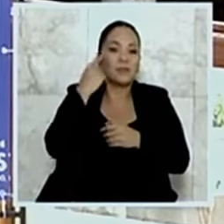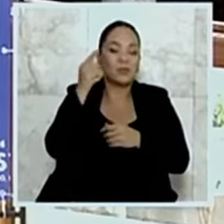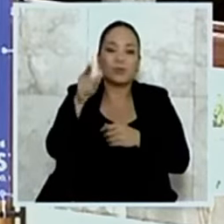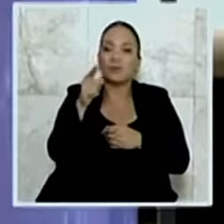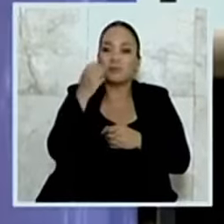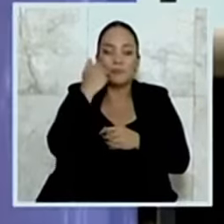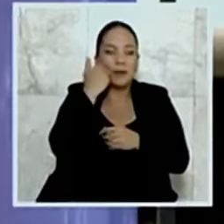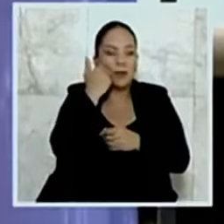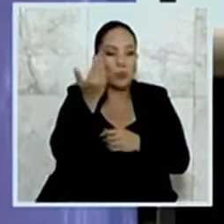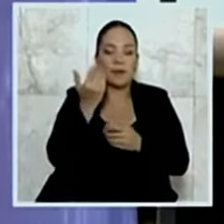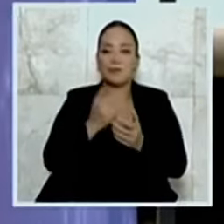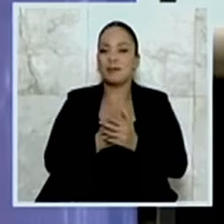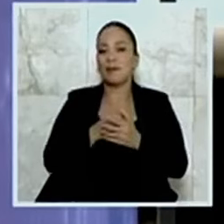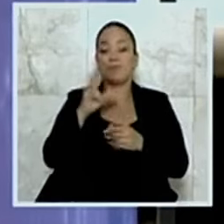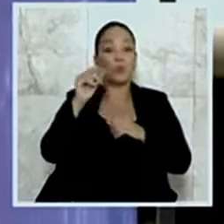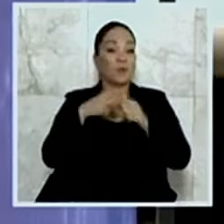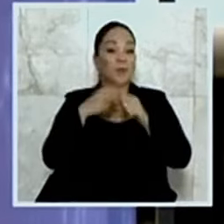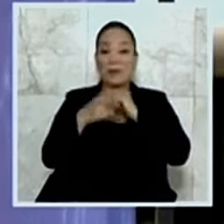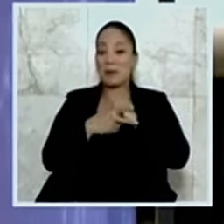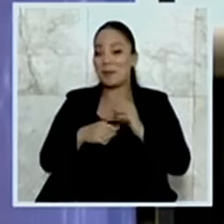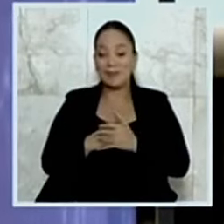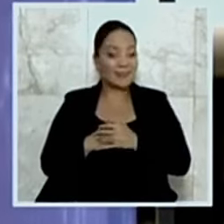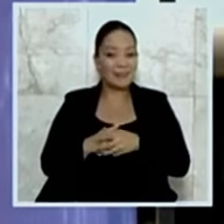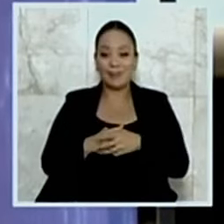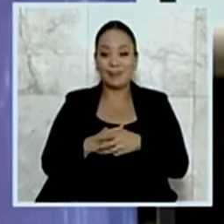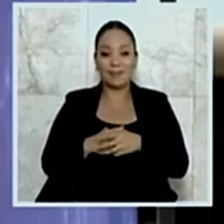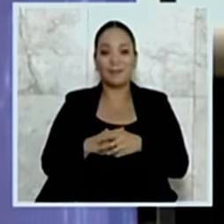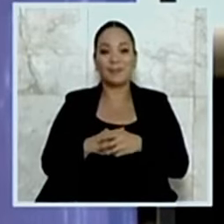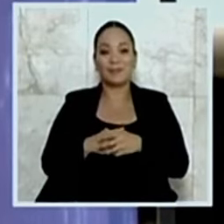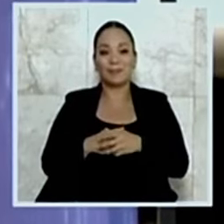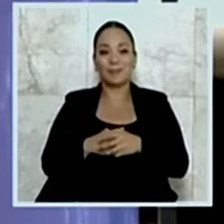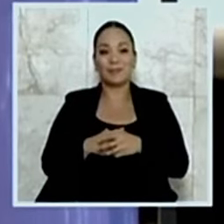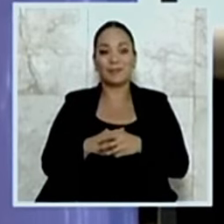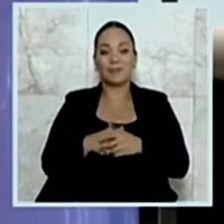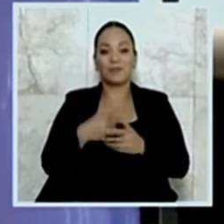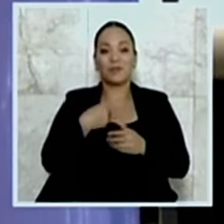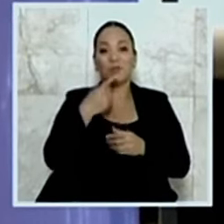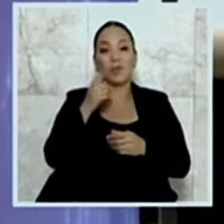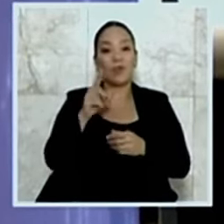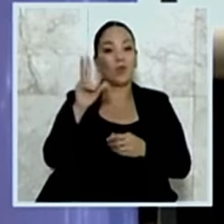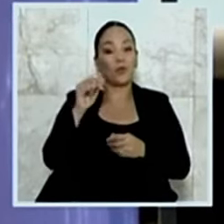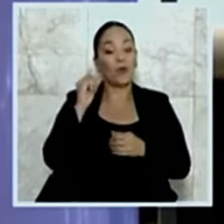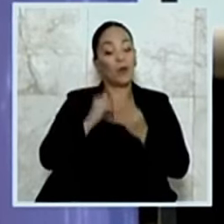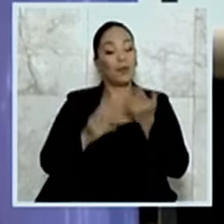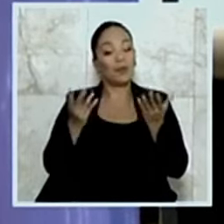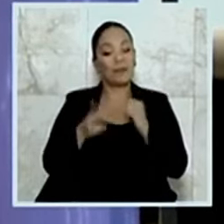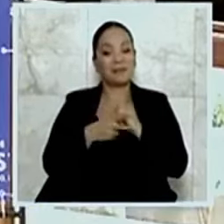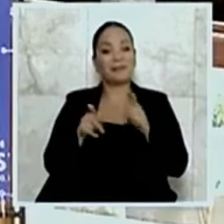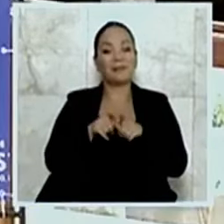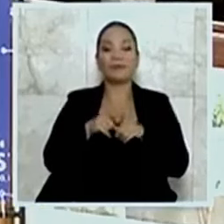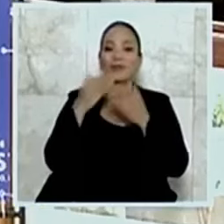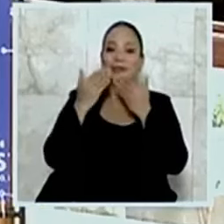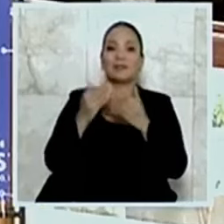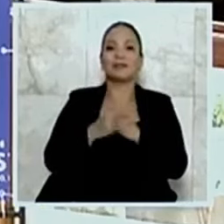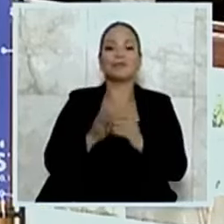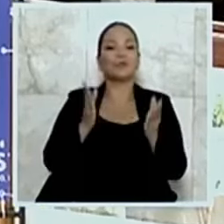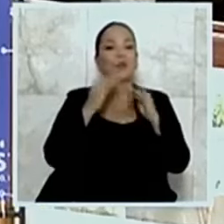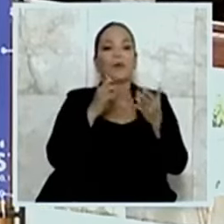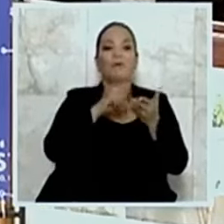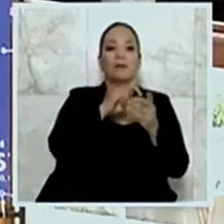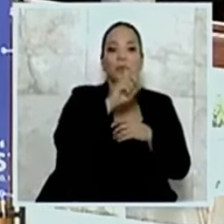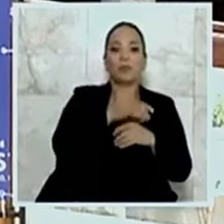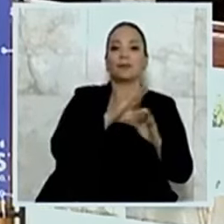él. Pero sí, es verdad. Usted me preguntó qué pensaba yo. Pienso que es vergonzoso y